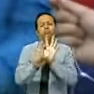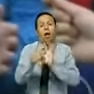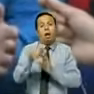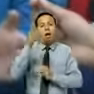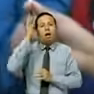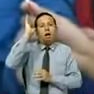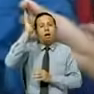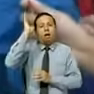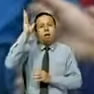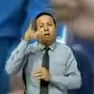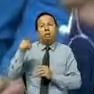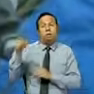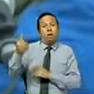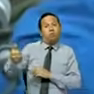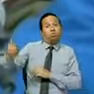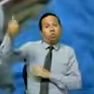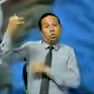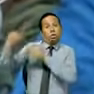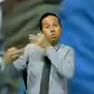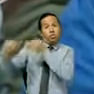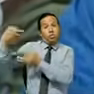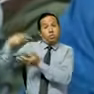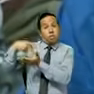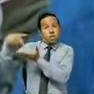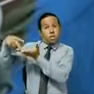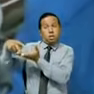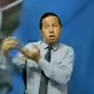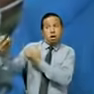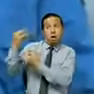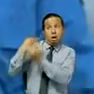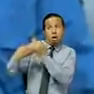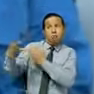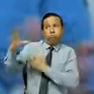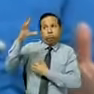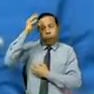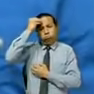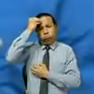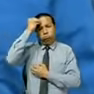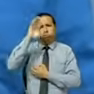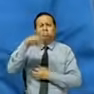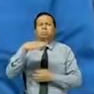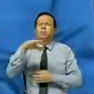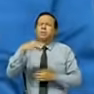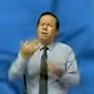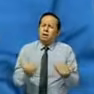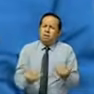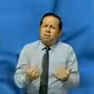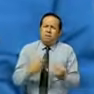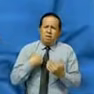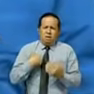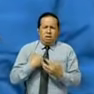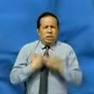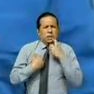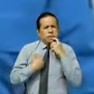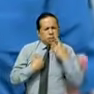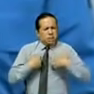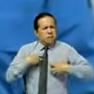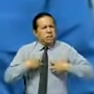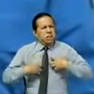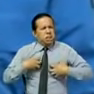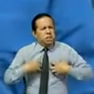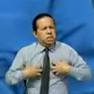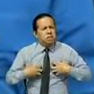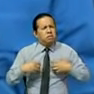la decisión de la Corte Provincial, que dejó sin efecto su remoción. Dejemos de lado una situación mezquina de